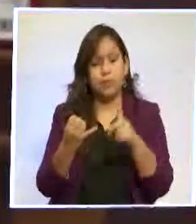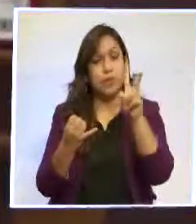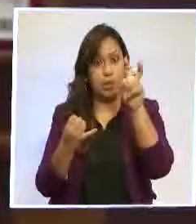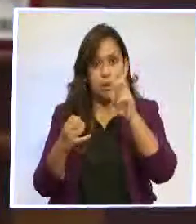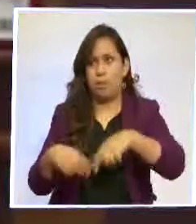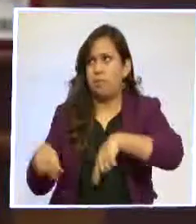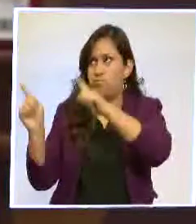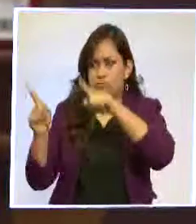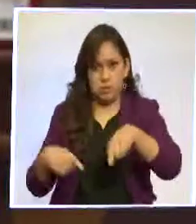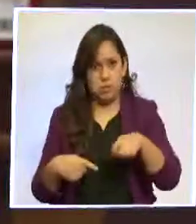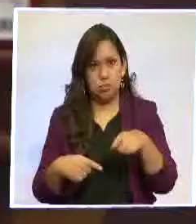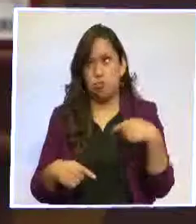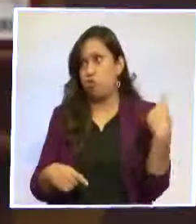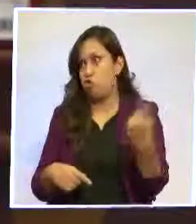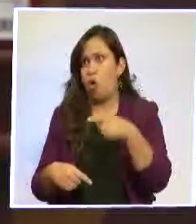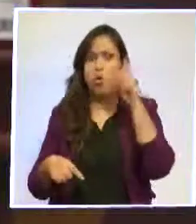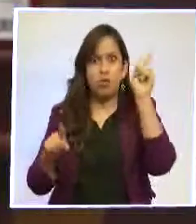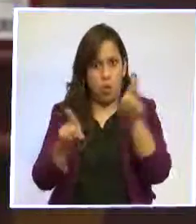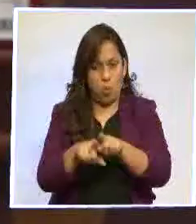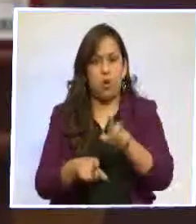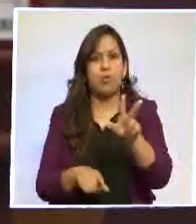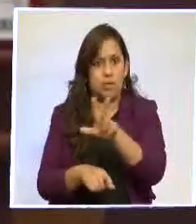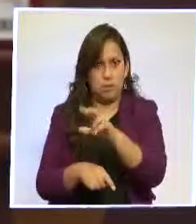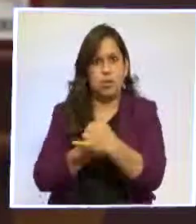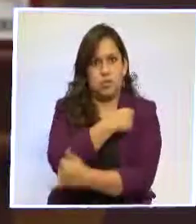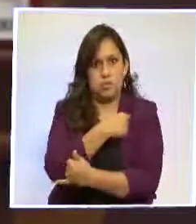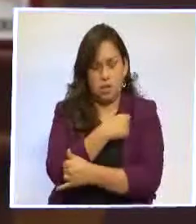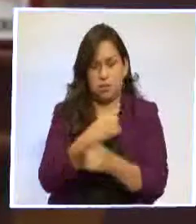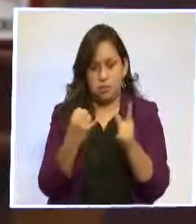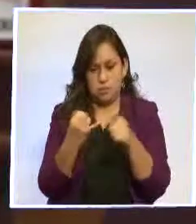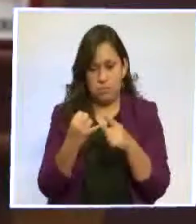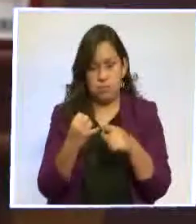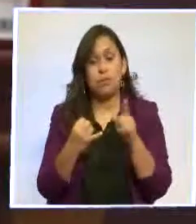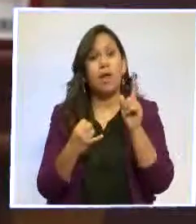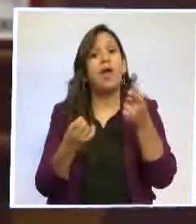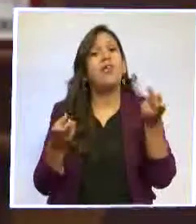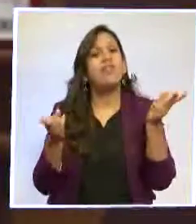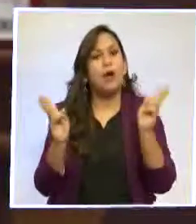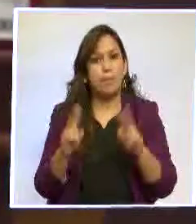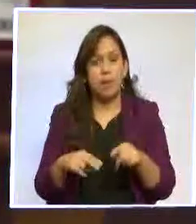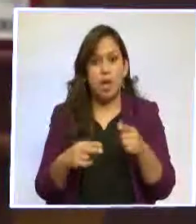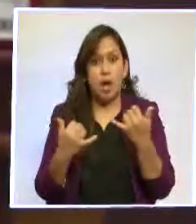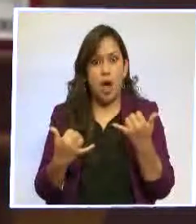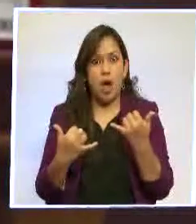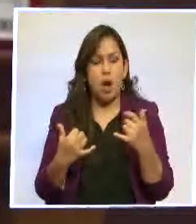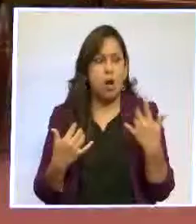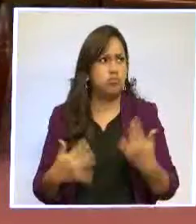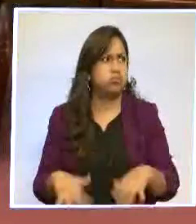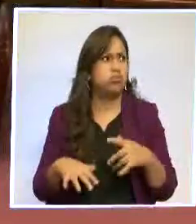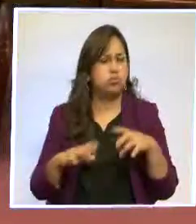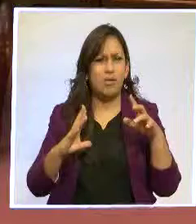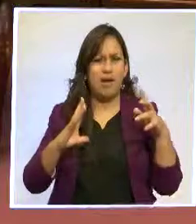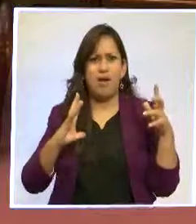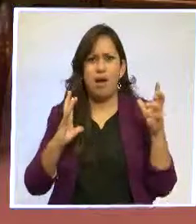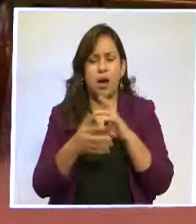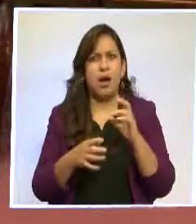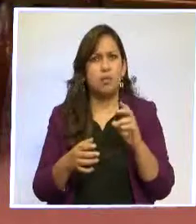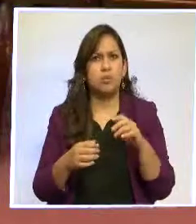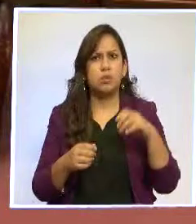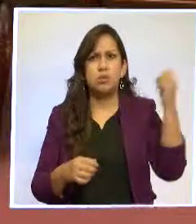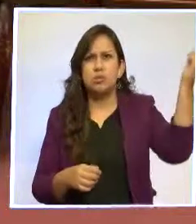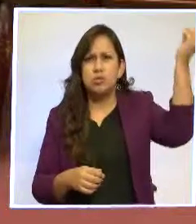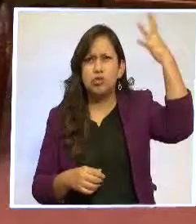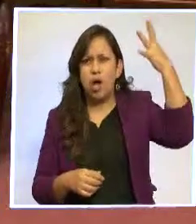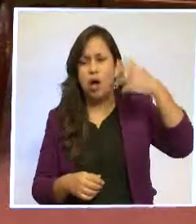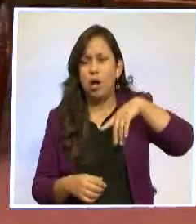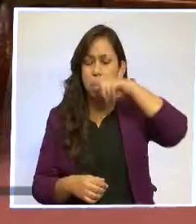migratorios. Por ejemplo, los aspectos que están relacionados con la lucha contra el cambio climático, un problema civilizatorio que nos afecta a todos por igual,